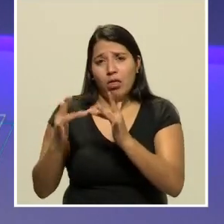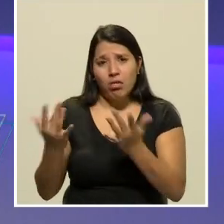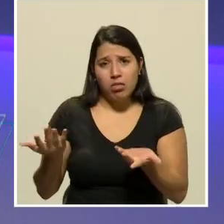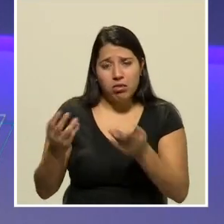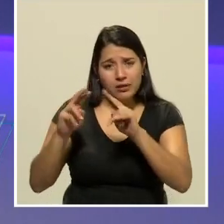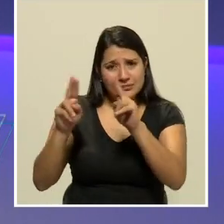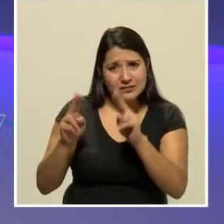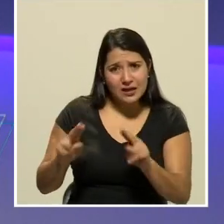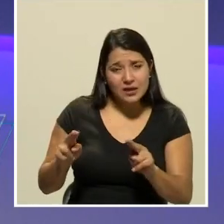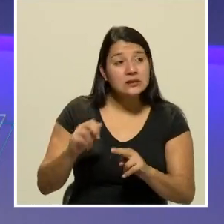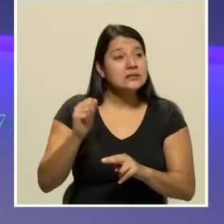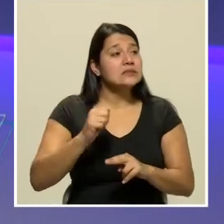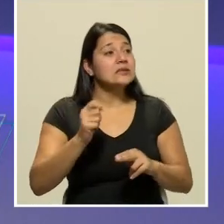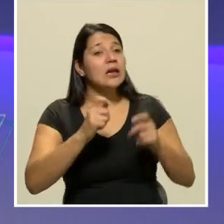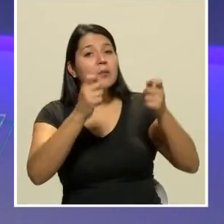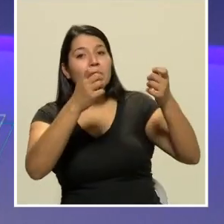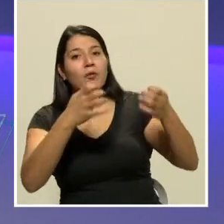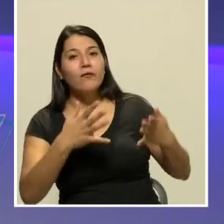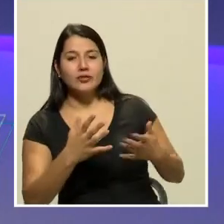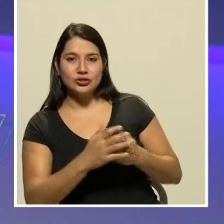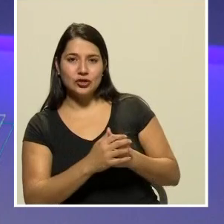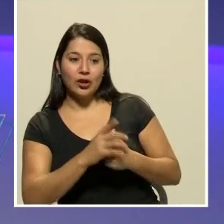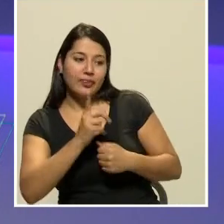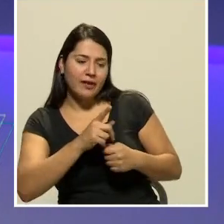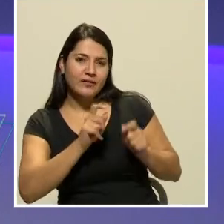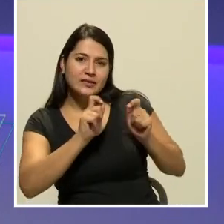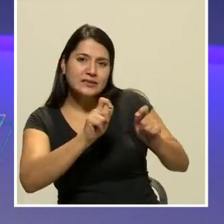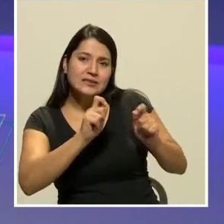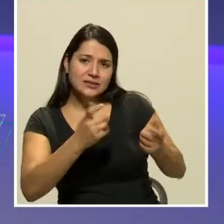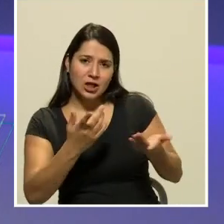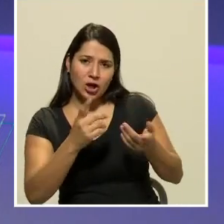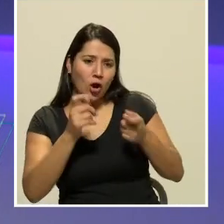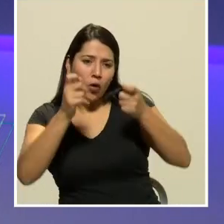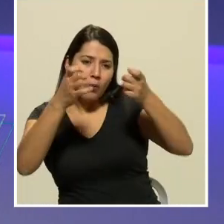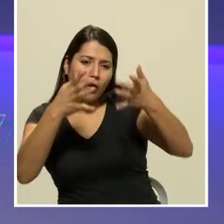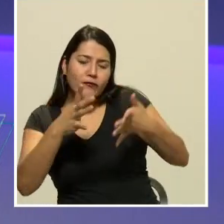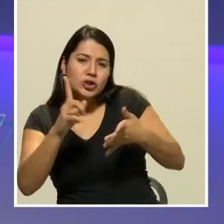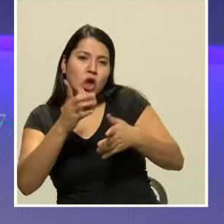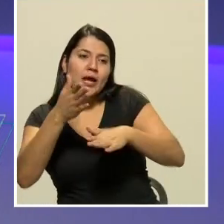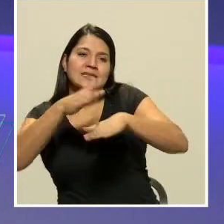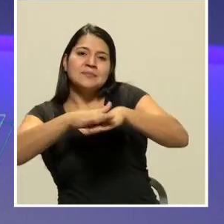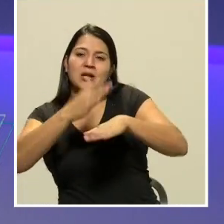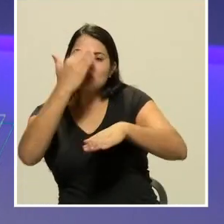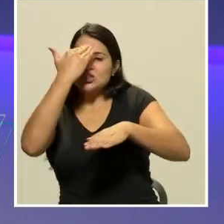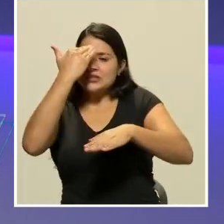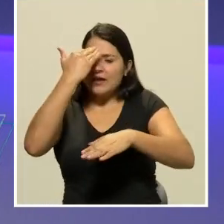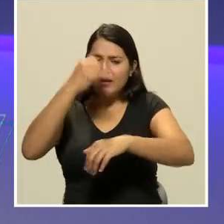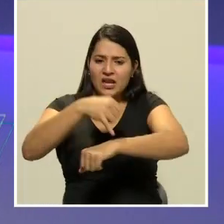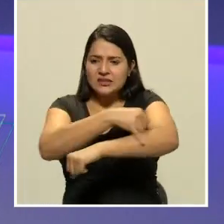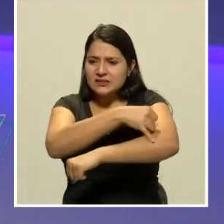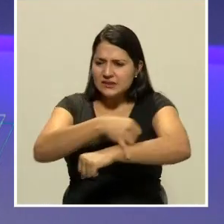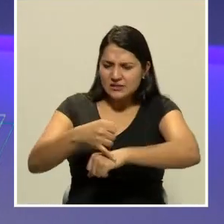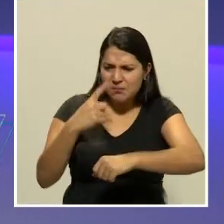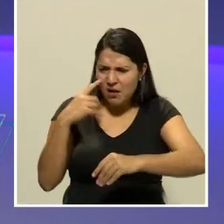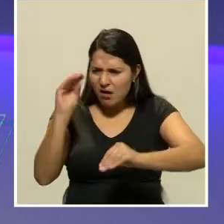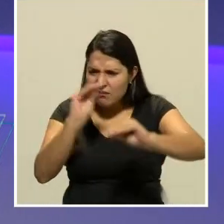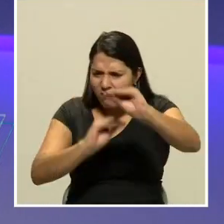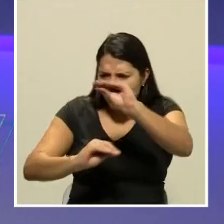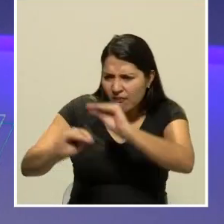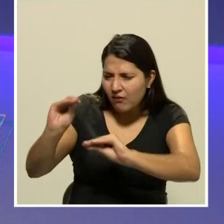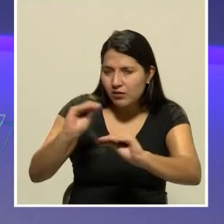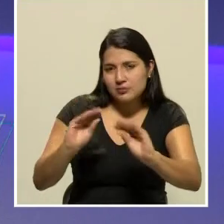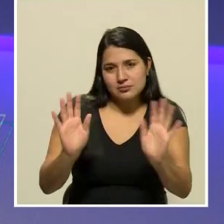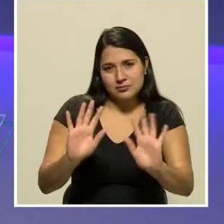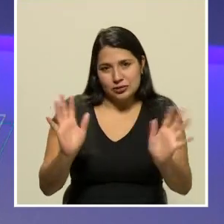tienen que ser expertos en tecnología, para asegurar la conectividad están